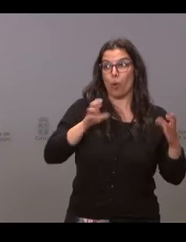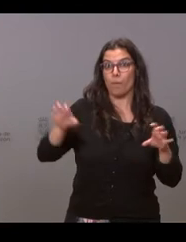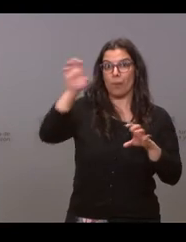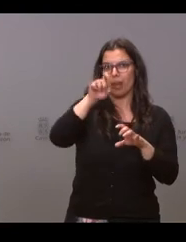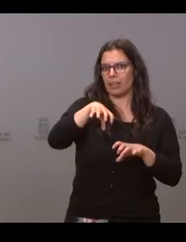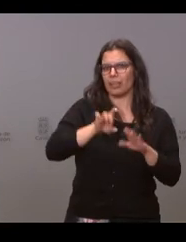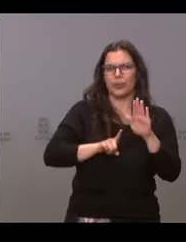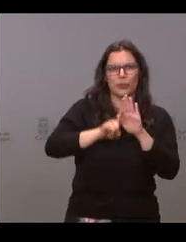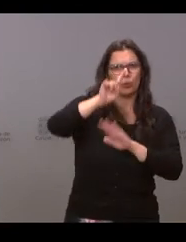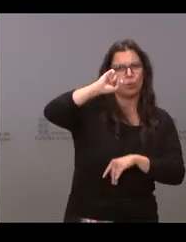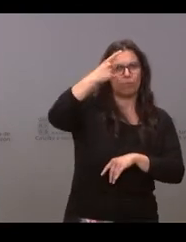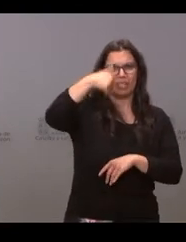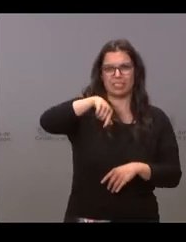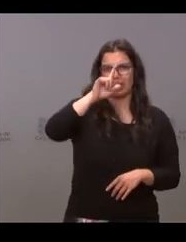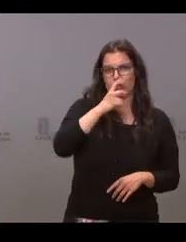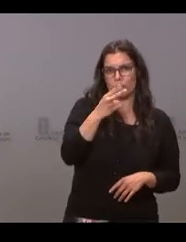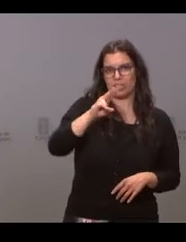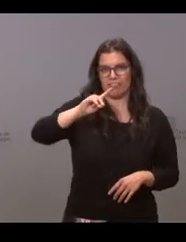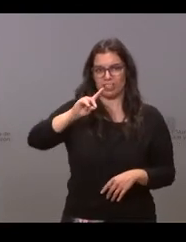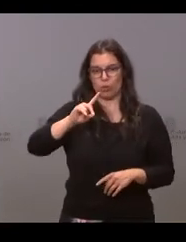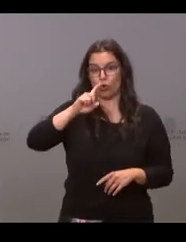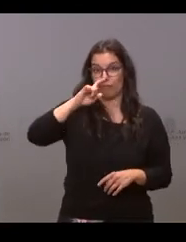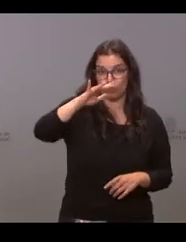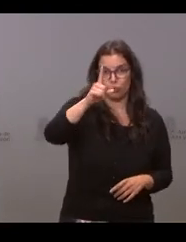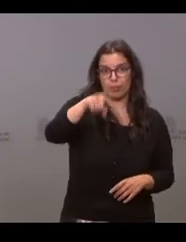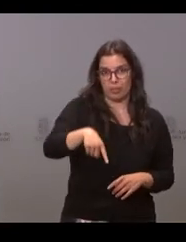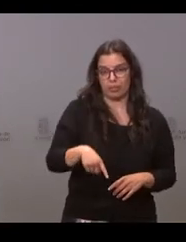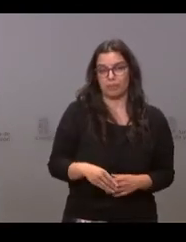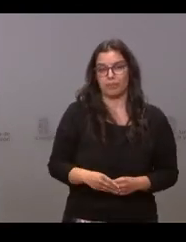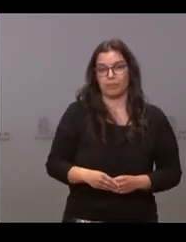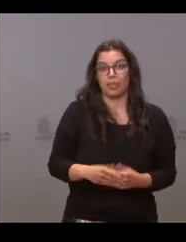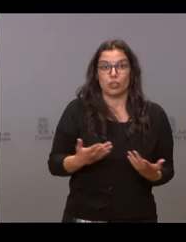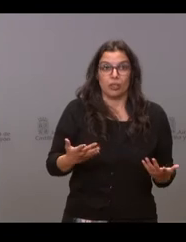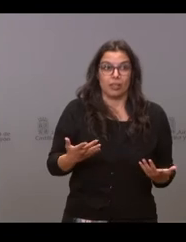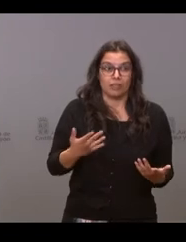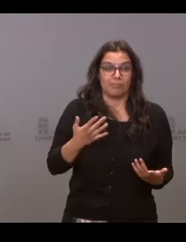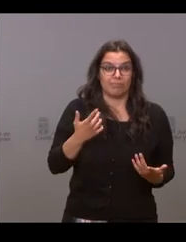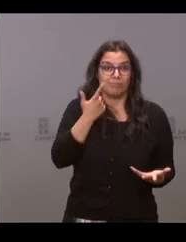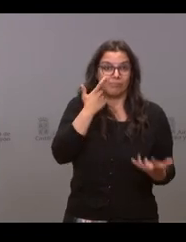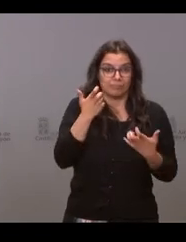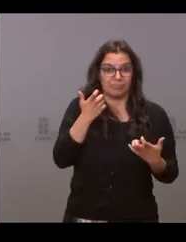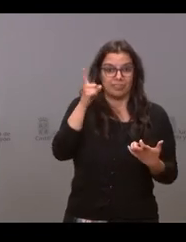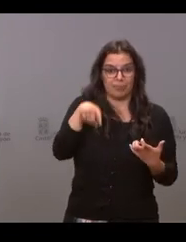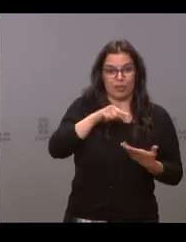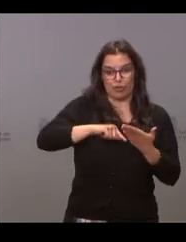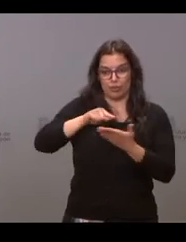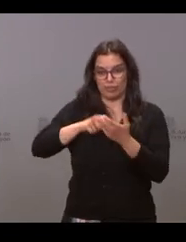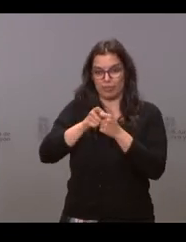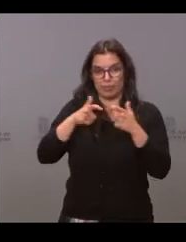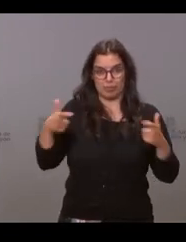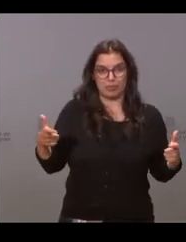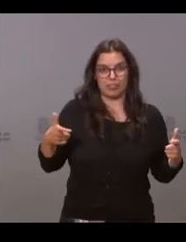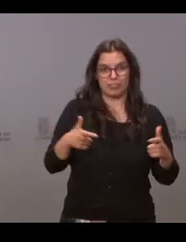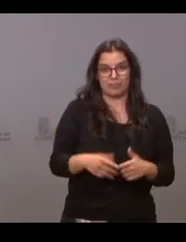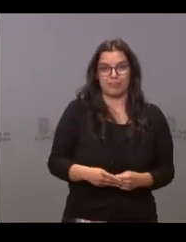en el año 21 y sucesivos y entonces bueno pues eso se tiene que ver en el reflejo en la creación de